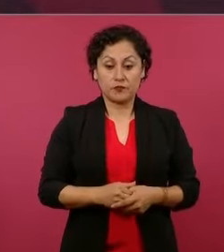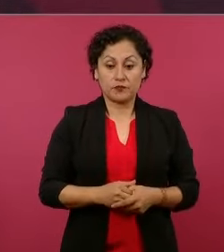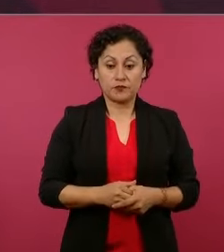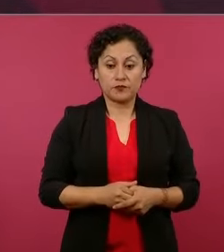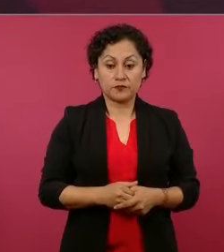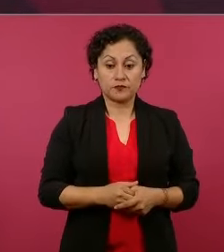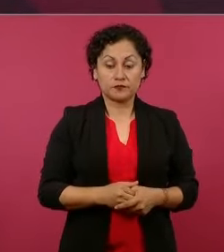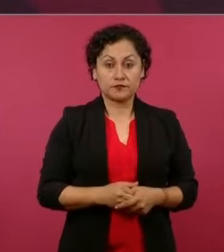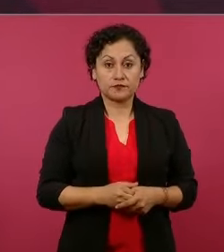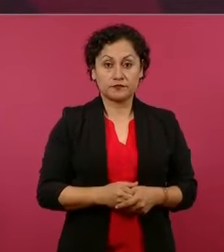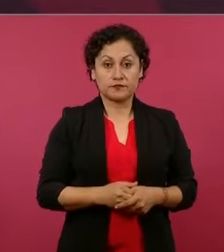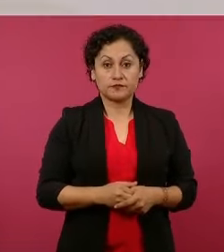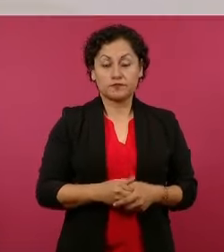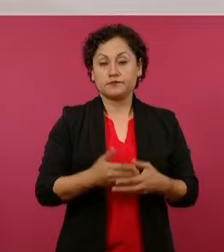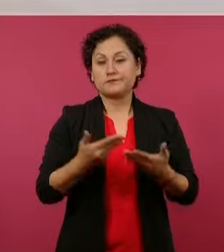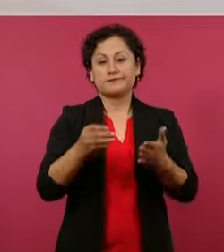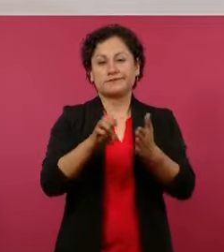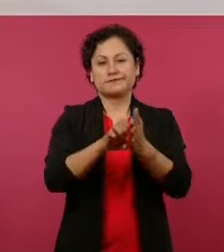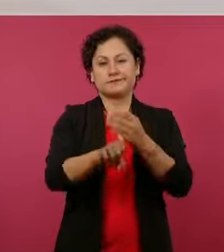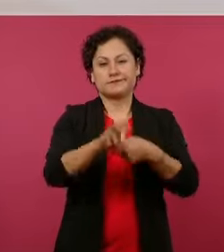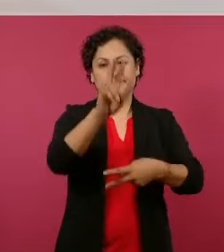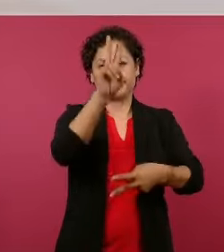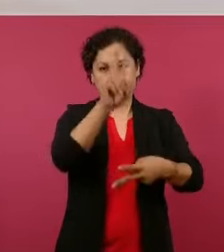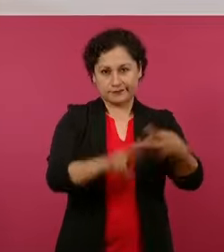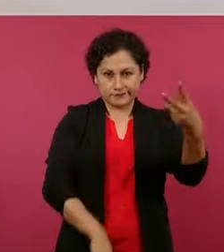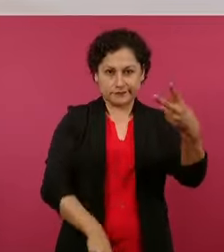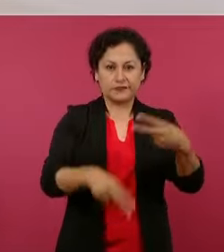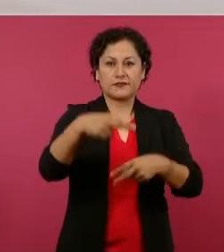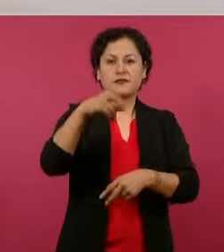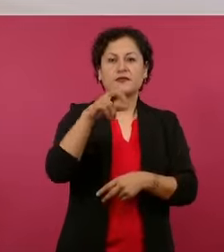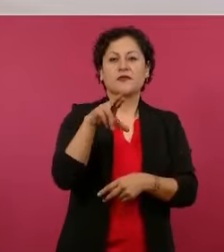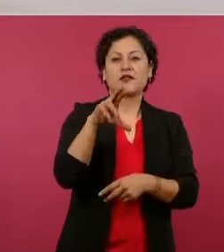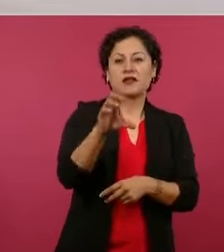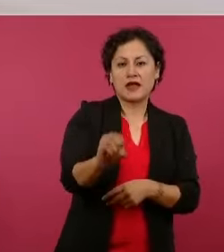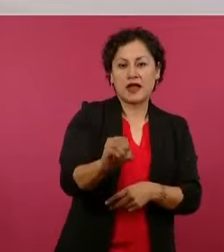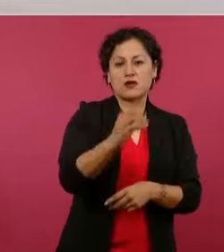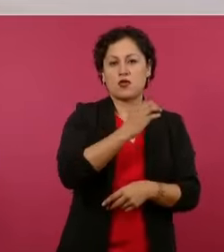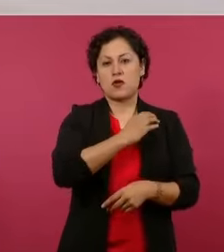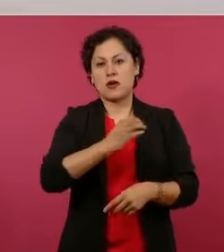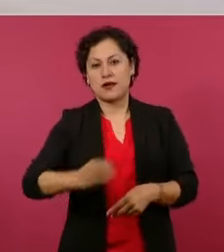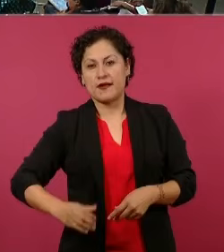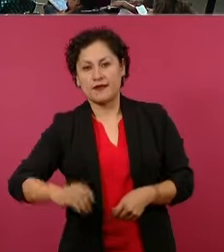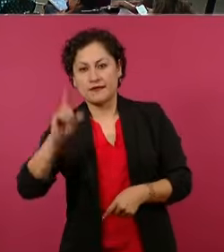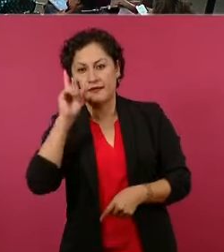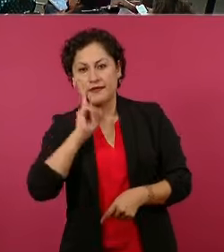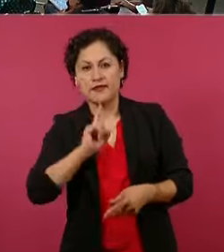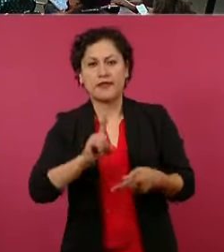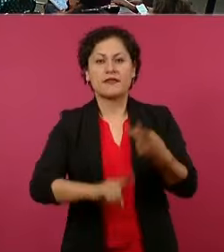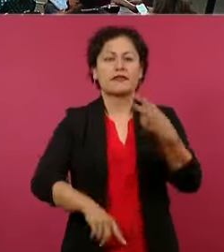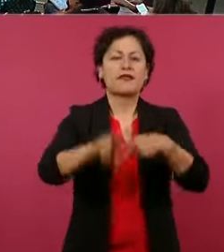en narc candidata narcopresidente sin